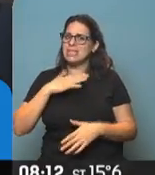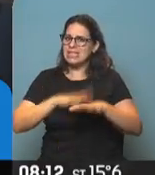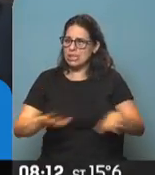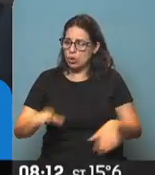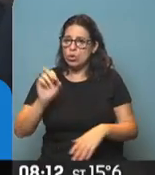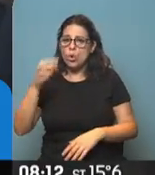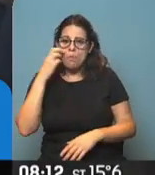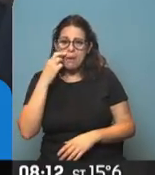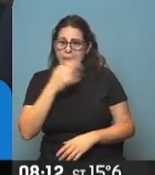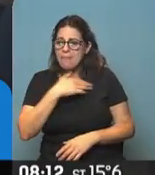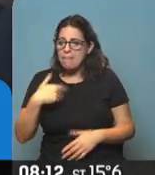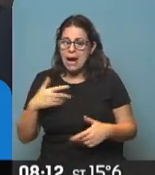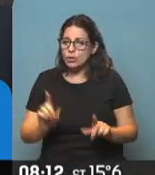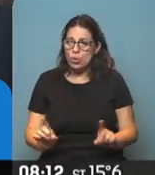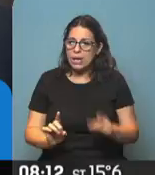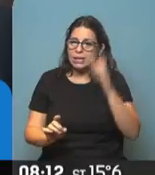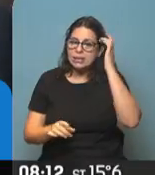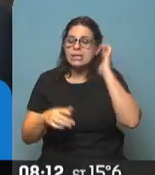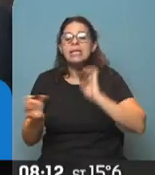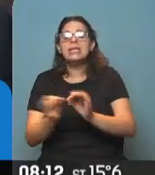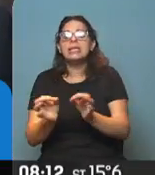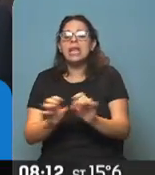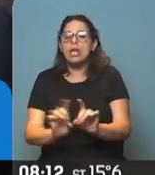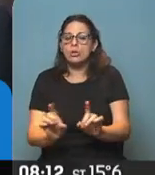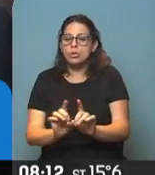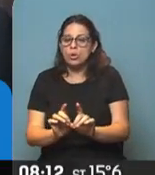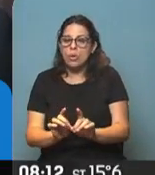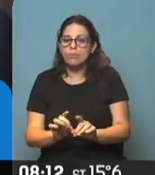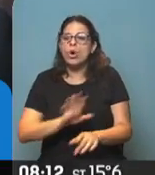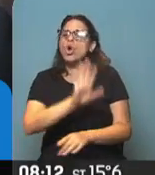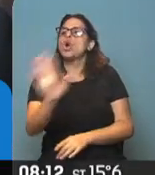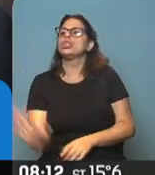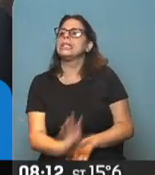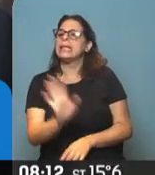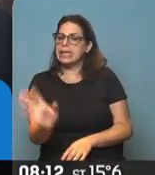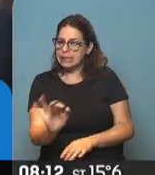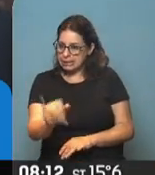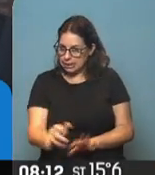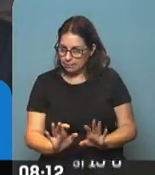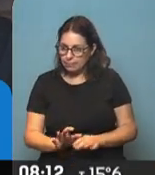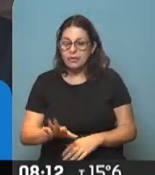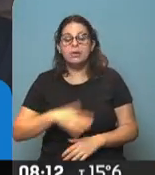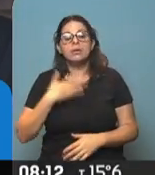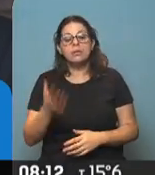Los padres no eran en las islas, eran en el continente. Entonces,